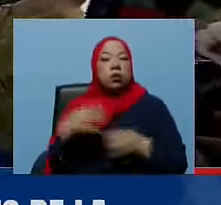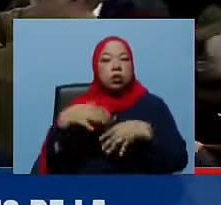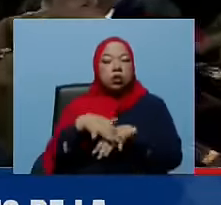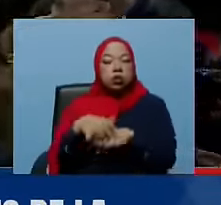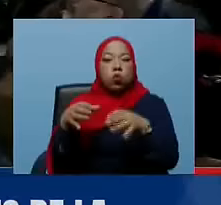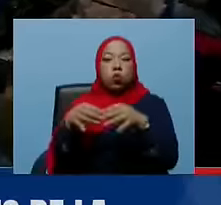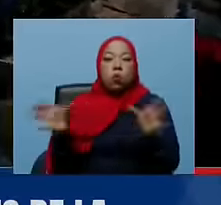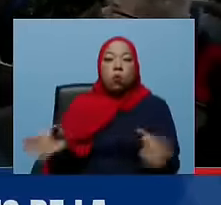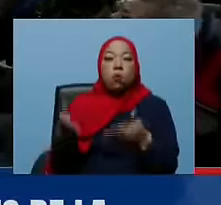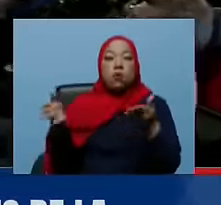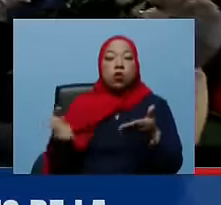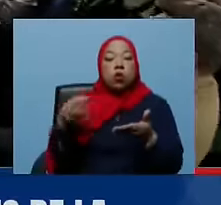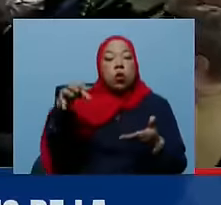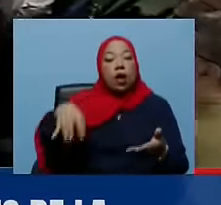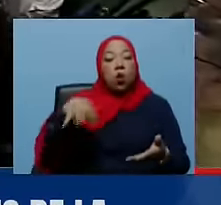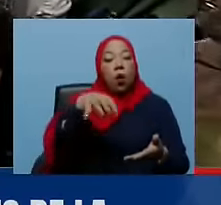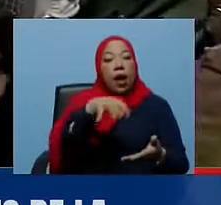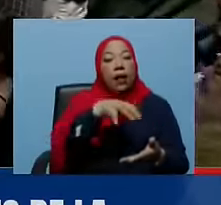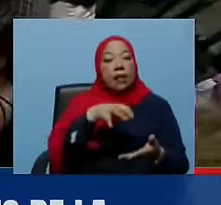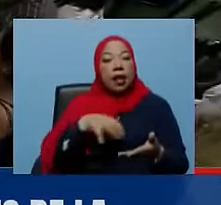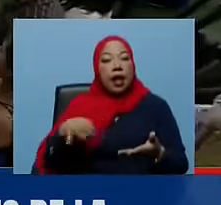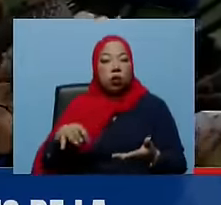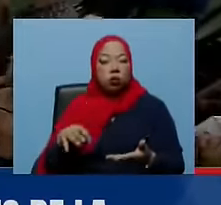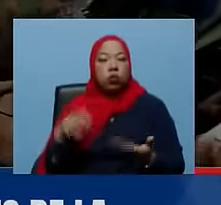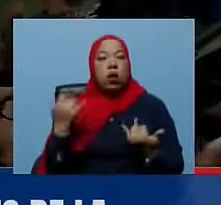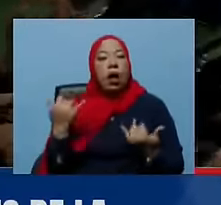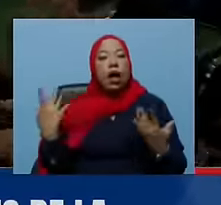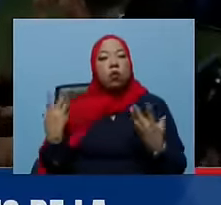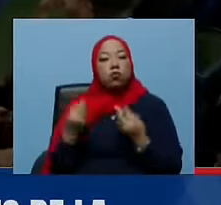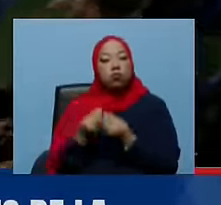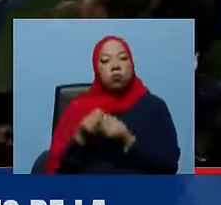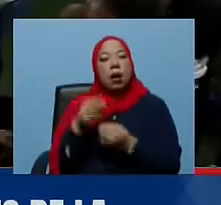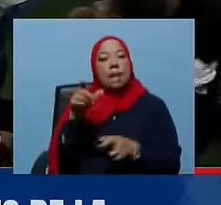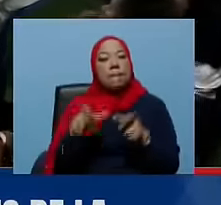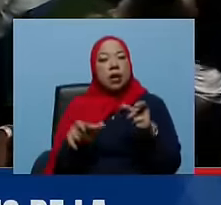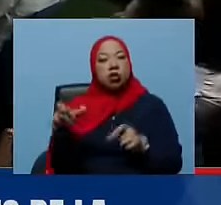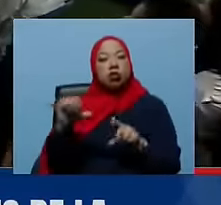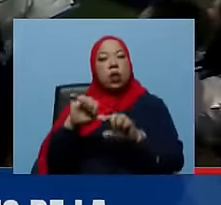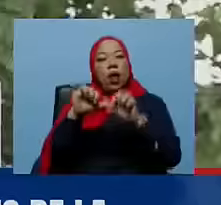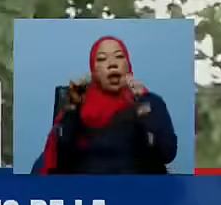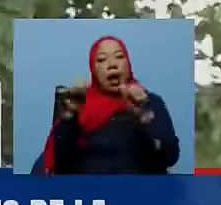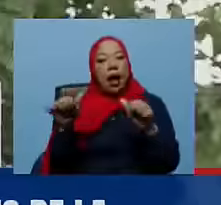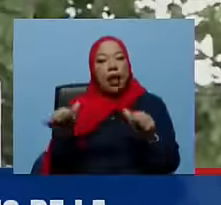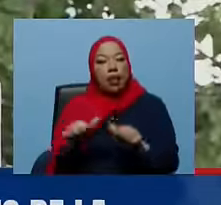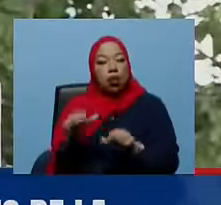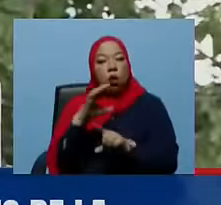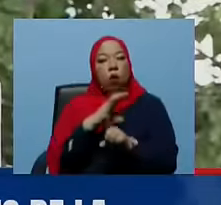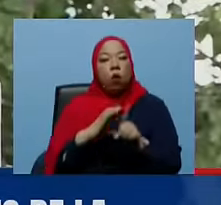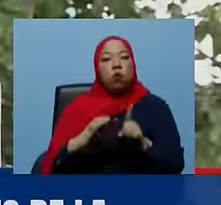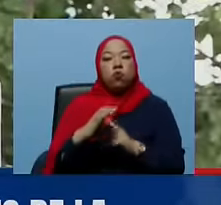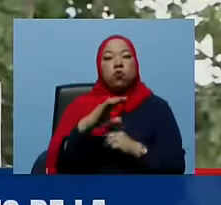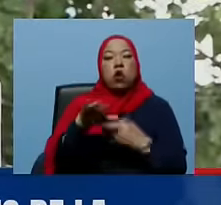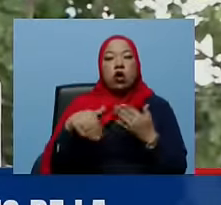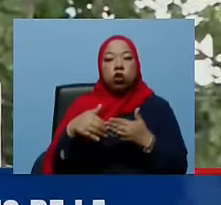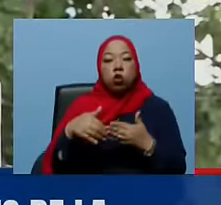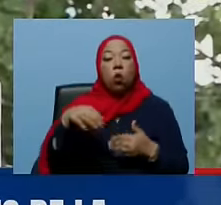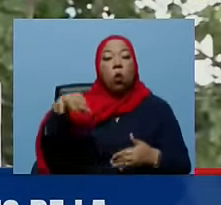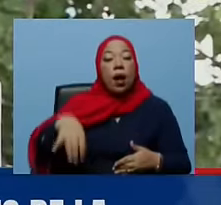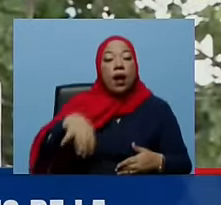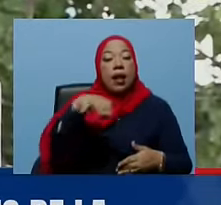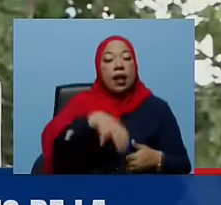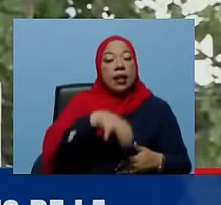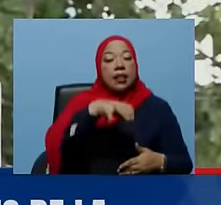equipo promotor nacional y aquí están reunidos un conjunto de artistas, cultores y creadores de todos los estados